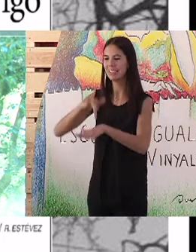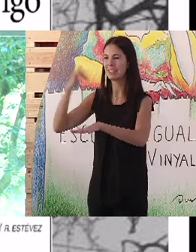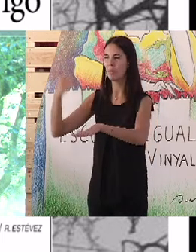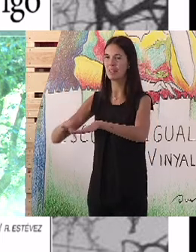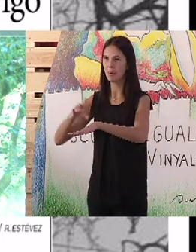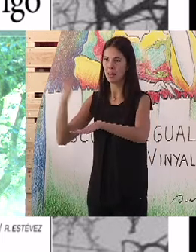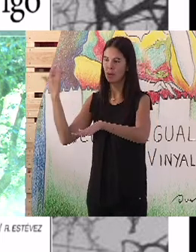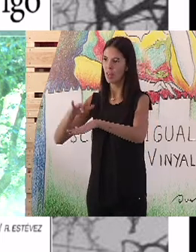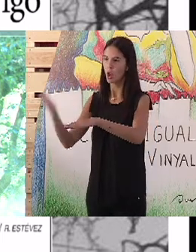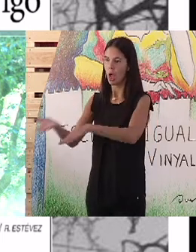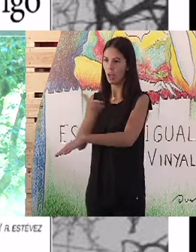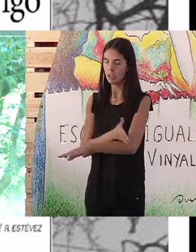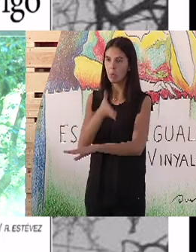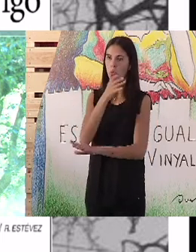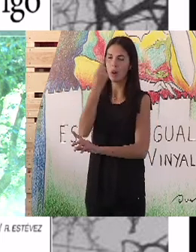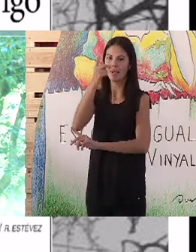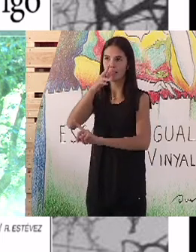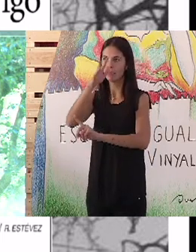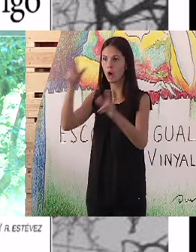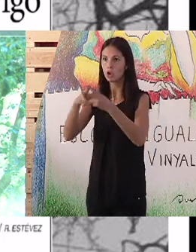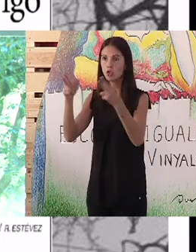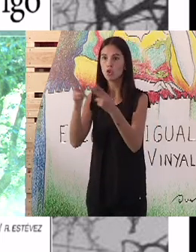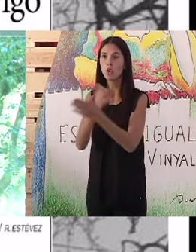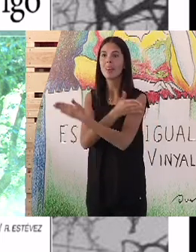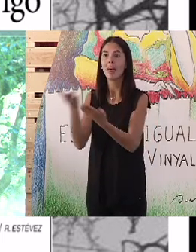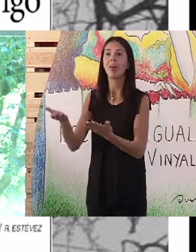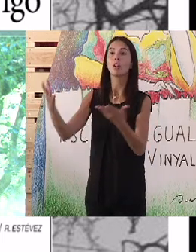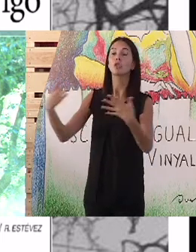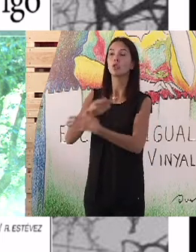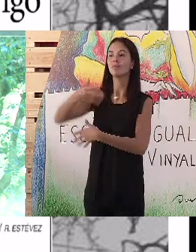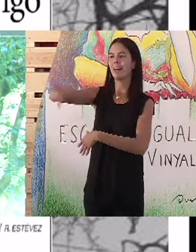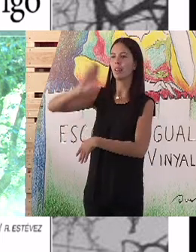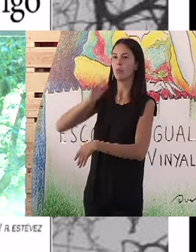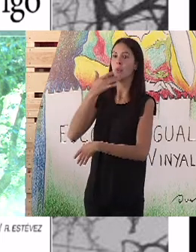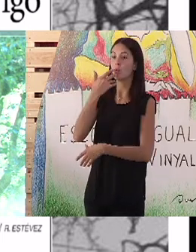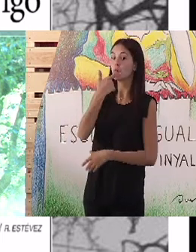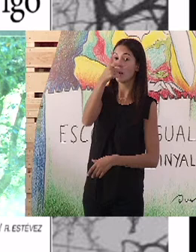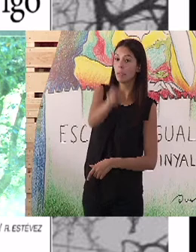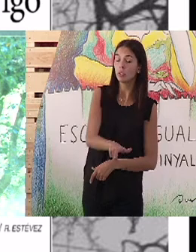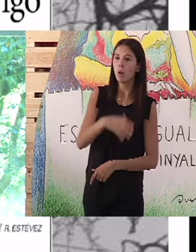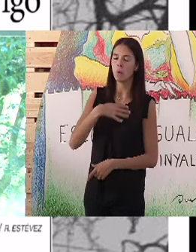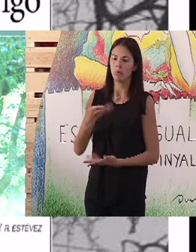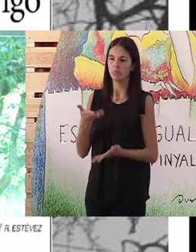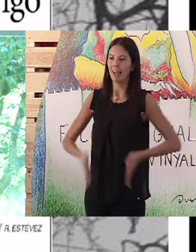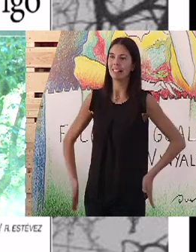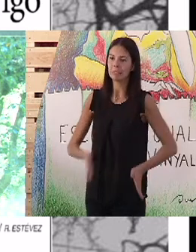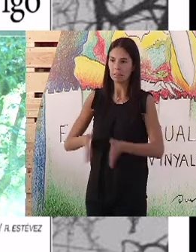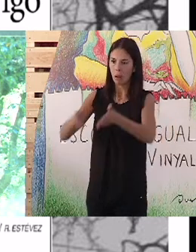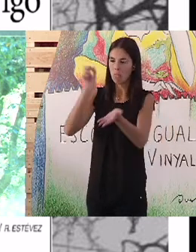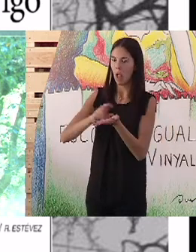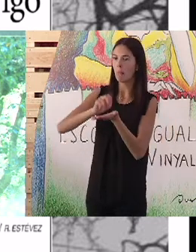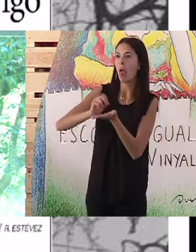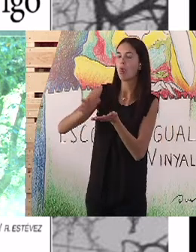por parte dunha comunidade ou dunha sociedade ou de todos os que estamos aquí para entender que calquera persoa que poda estar andando pola rúa ou que vai a unha farmacia